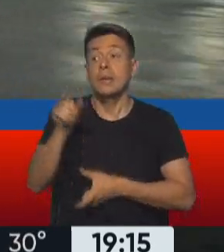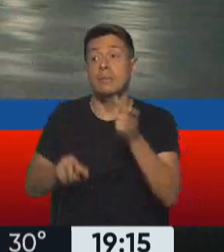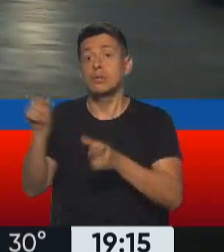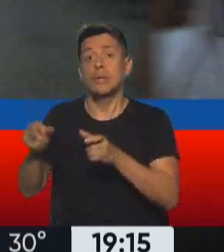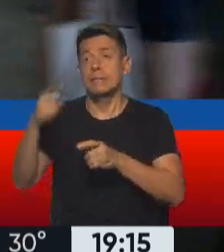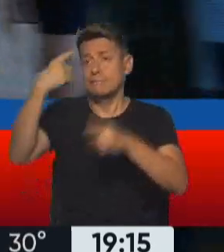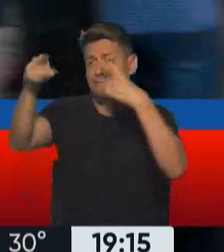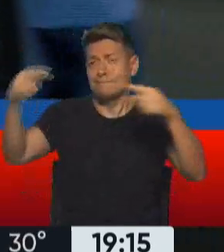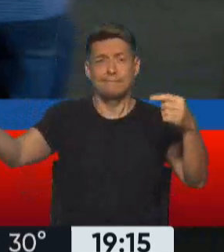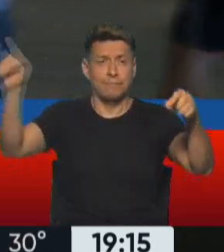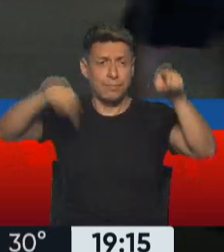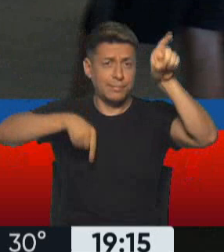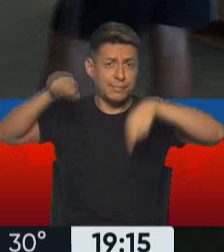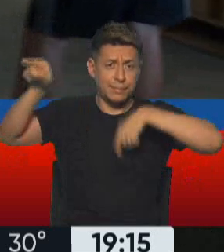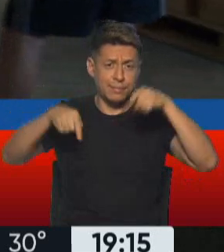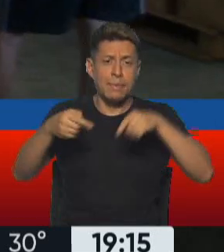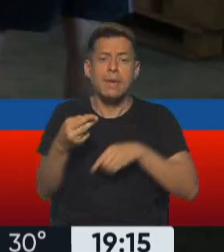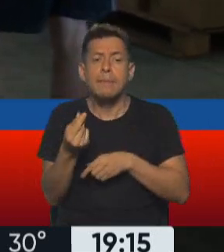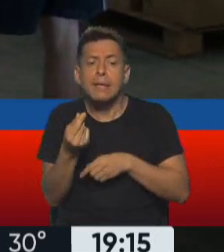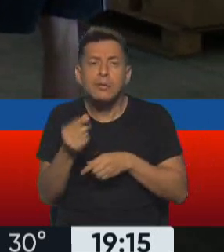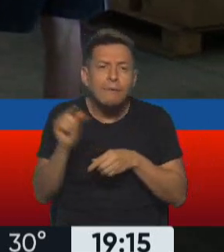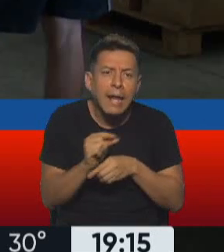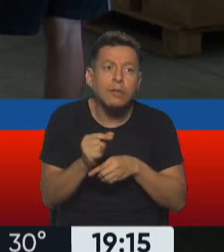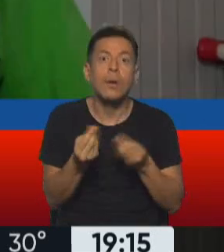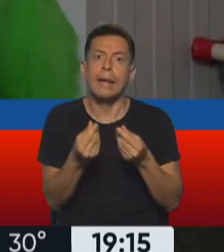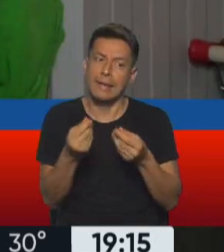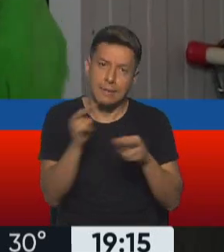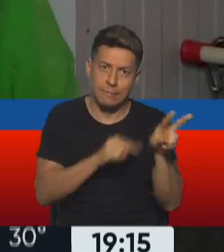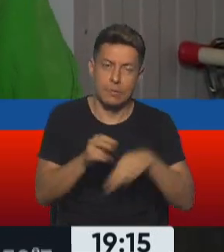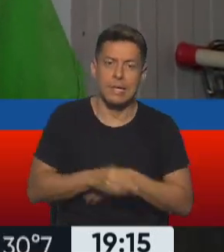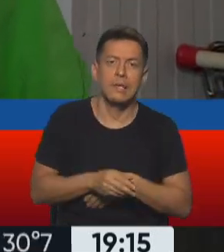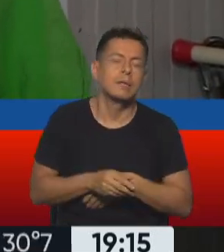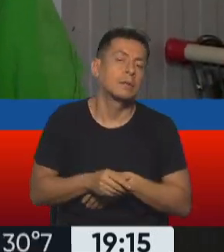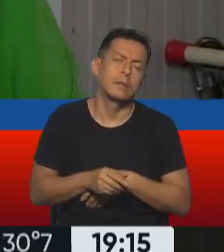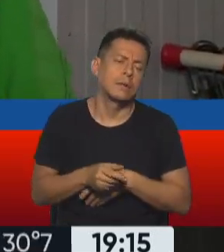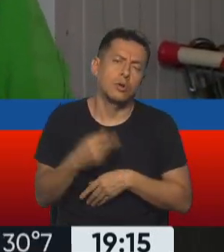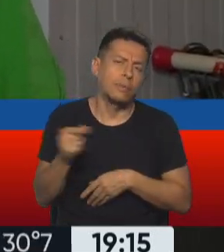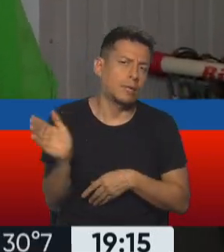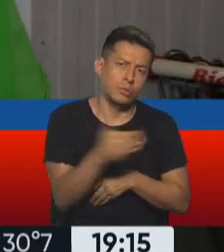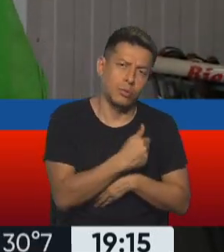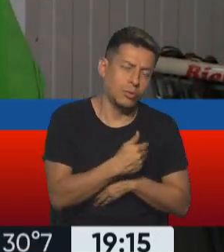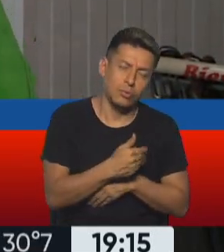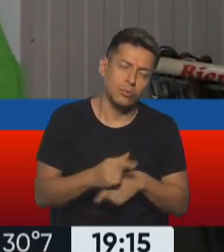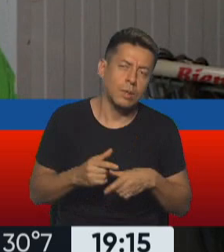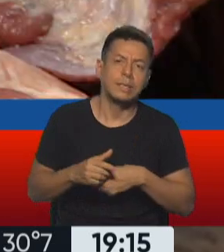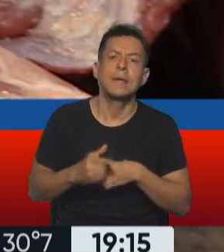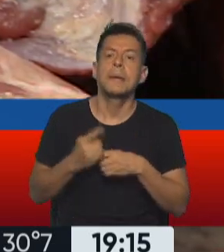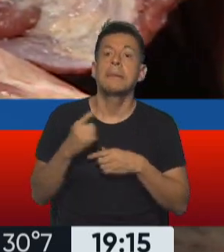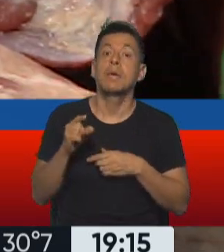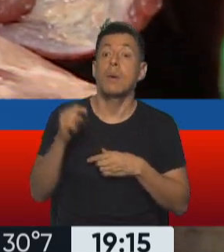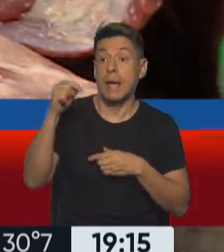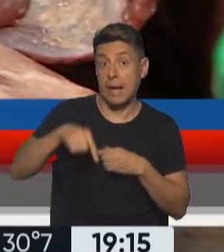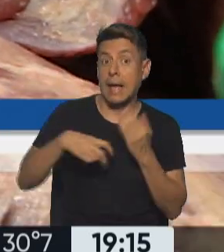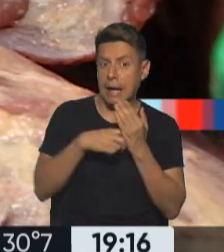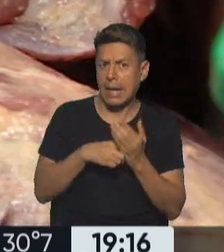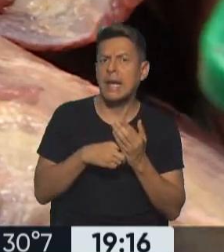de distintos lugares buscando precio y calidad. Por suerte se compra todo, ¿viste? Pero lo bueno de acá es que es buena carne